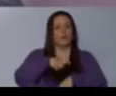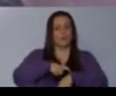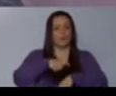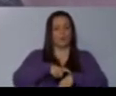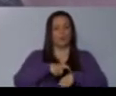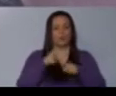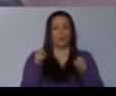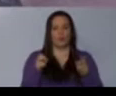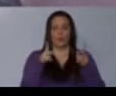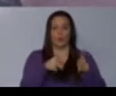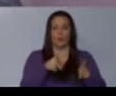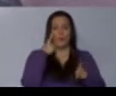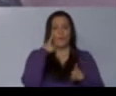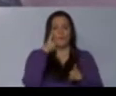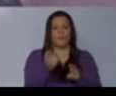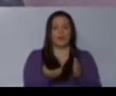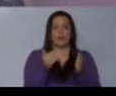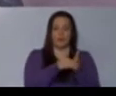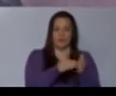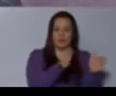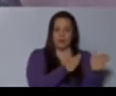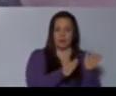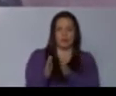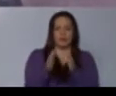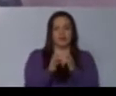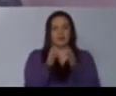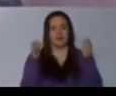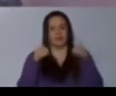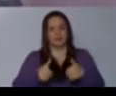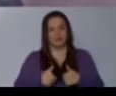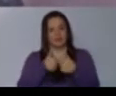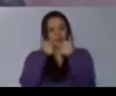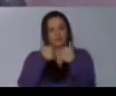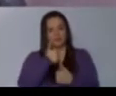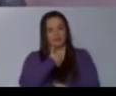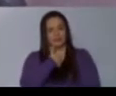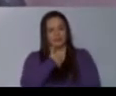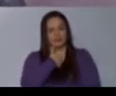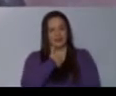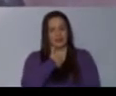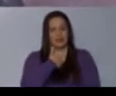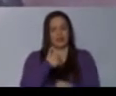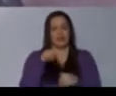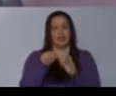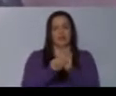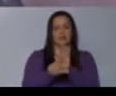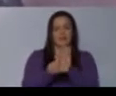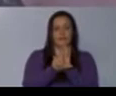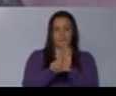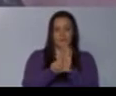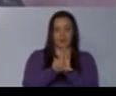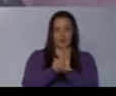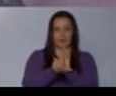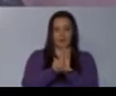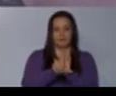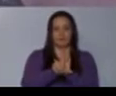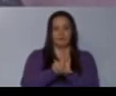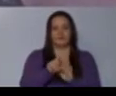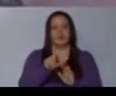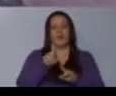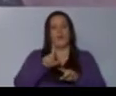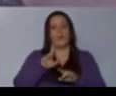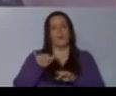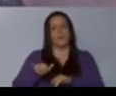para replantear como uno de los grandes retos que tiene esta asamblea legislativa aún